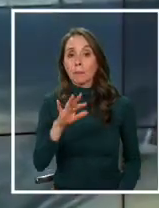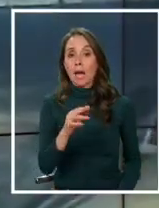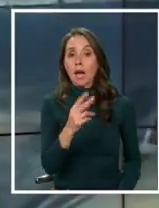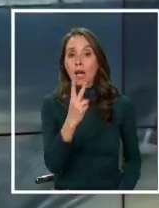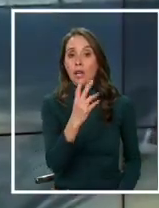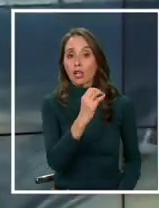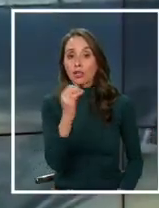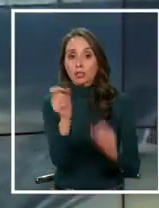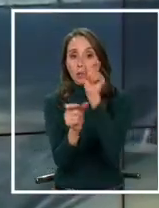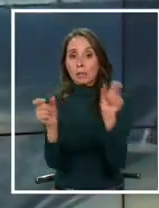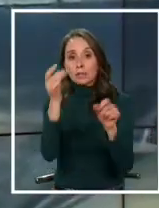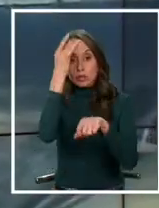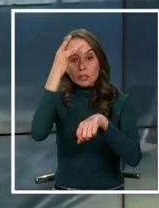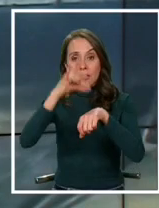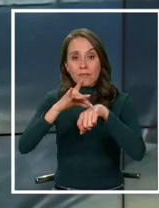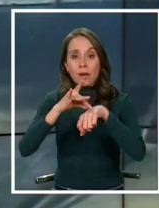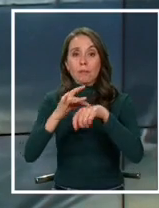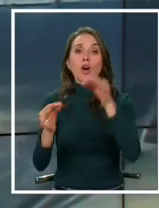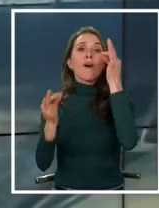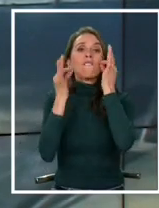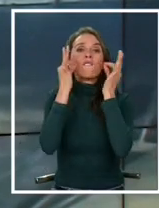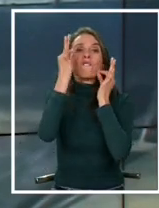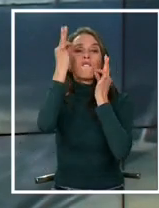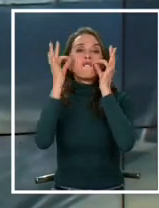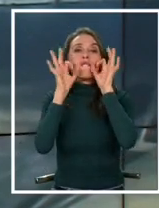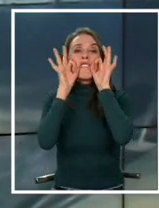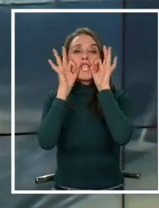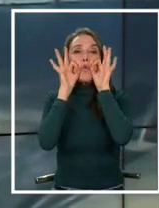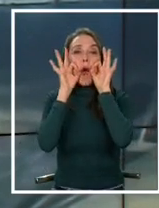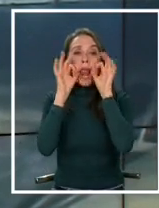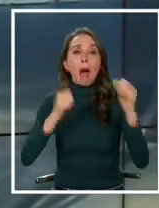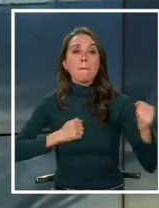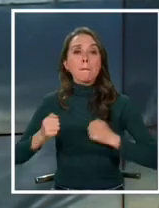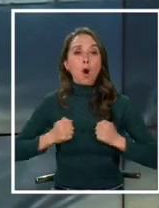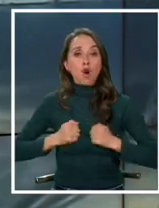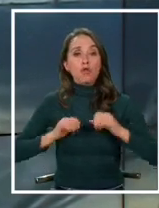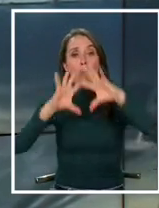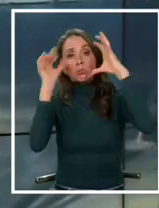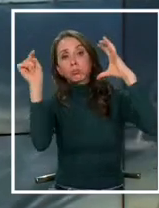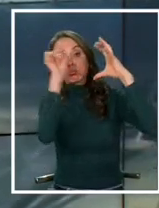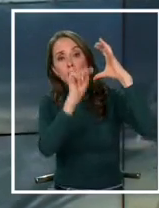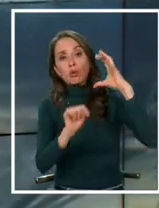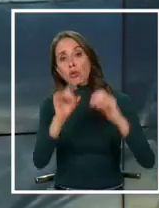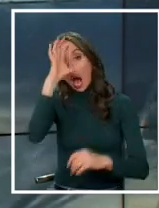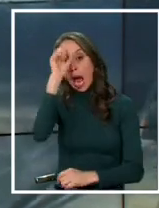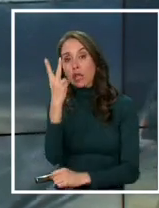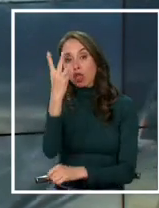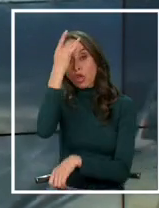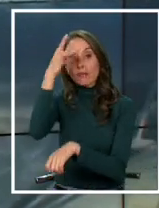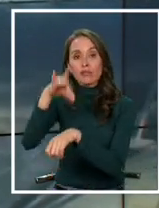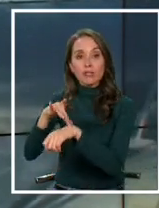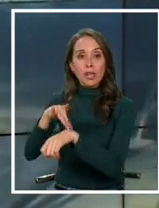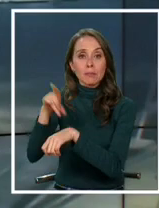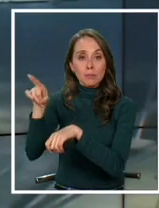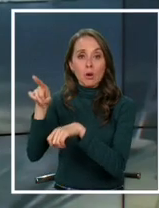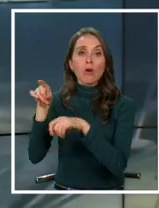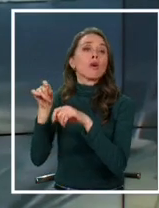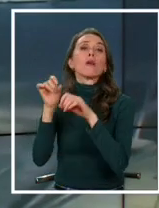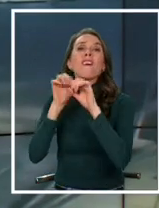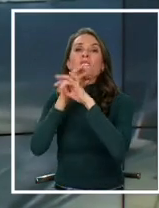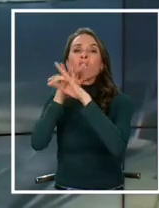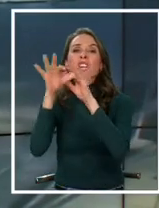200 casos de virula del mono alrededor del mundo en Argentina se confirmaron los dos primeros casos de este virus y no se descarta que pronto llegue a